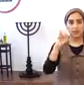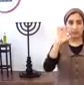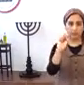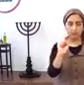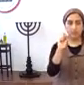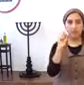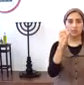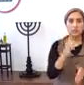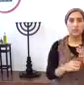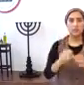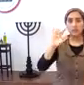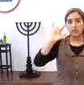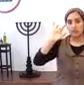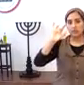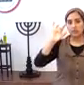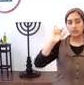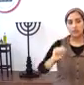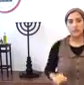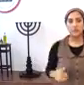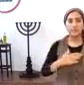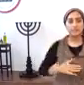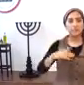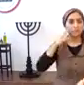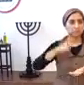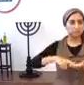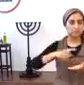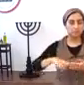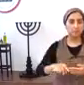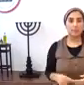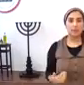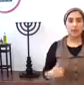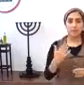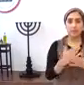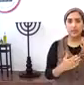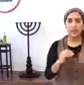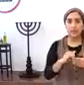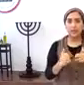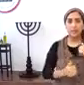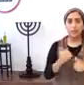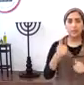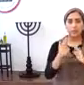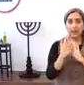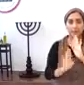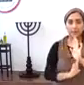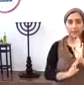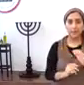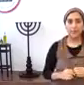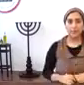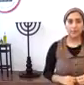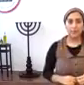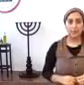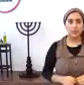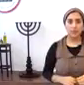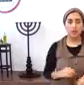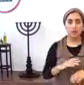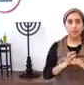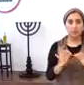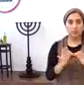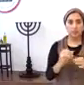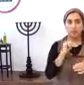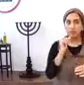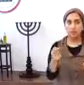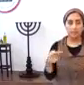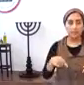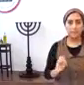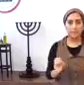Génesis, versículo 25. Vamos a ver. Hay algo que en la mayoría de Biblias, en las traducciones,